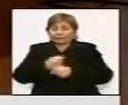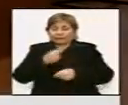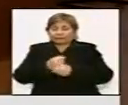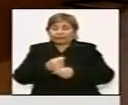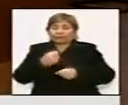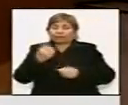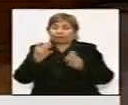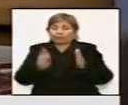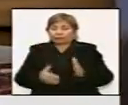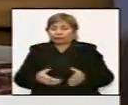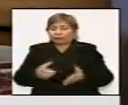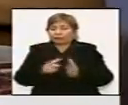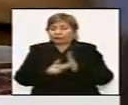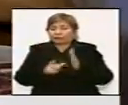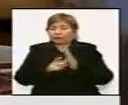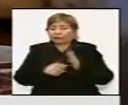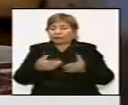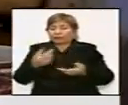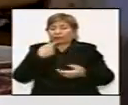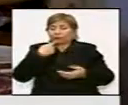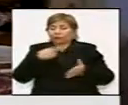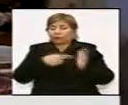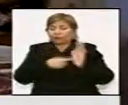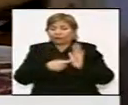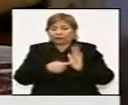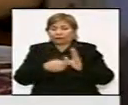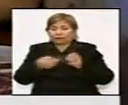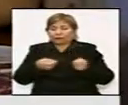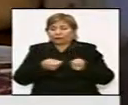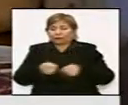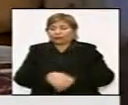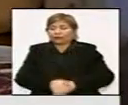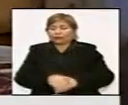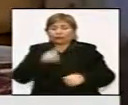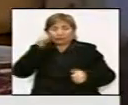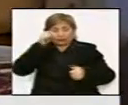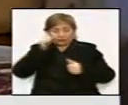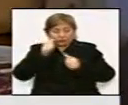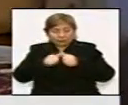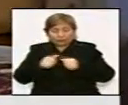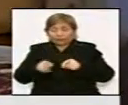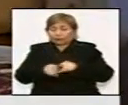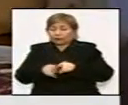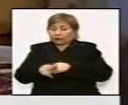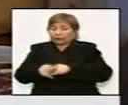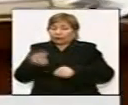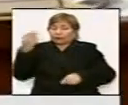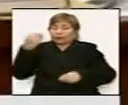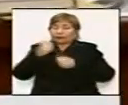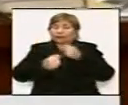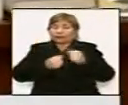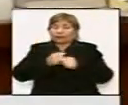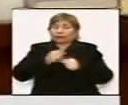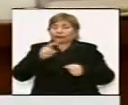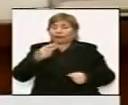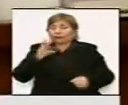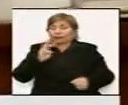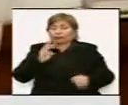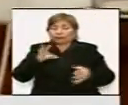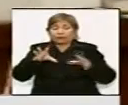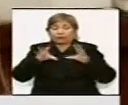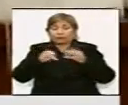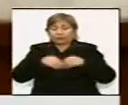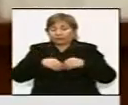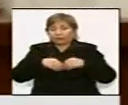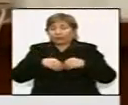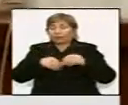de los empleados legislativos, según indicó el dirigente. Recordó también que el año 2016 se logró la